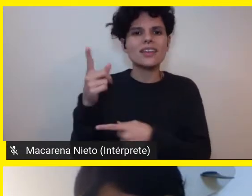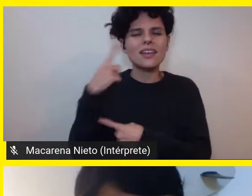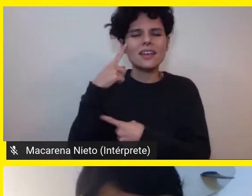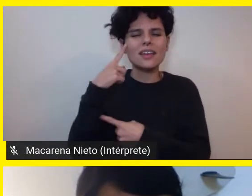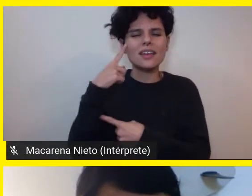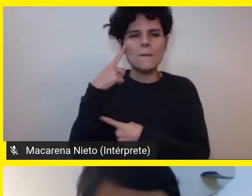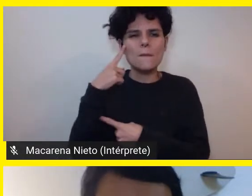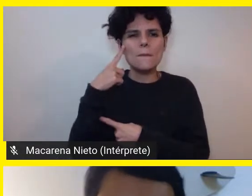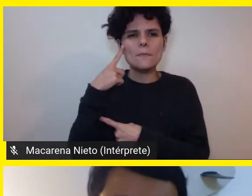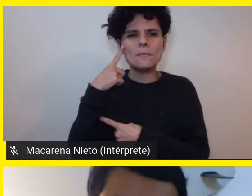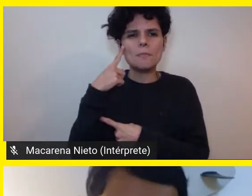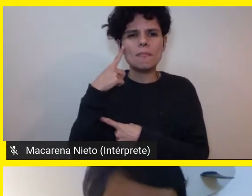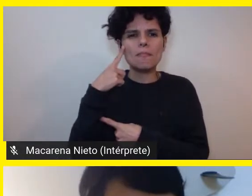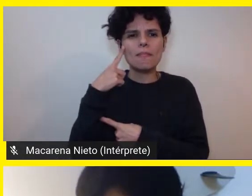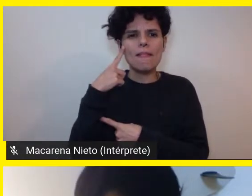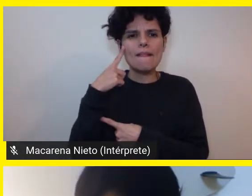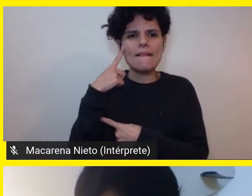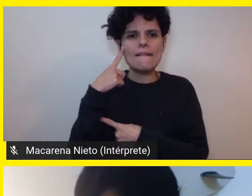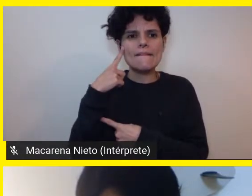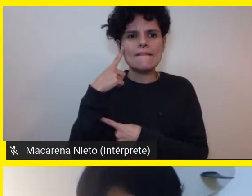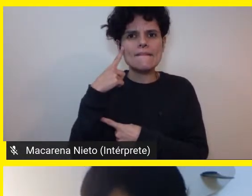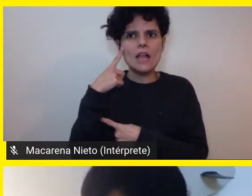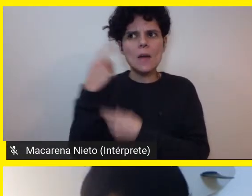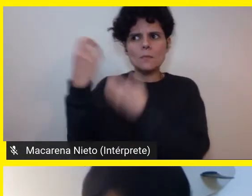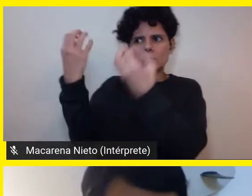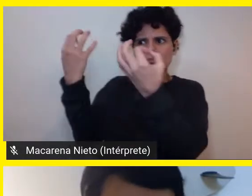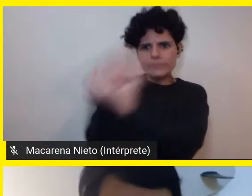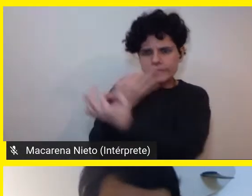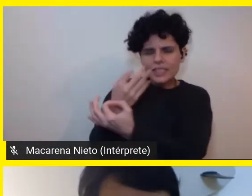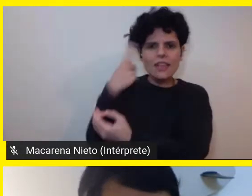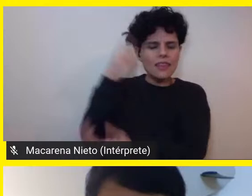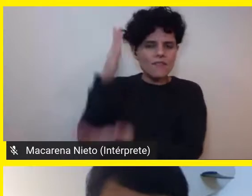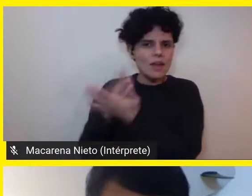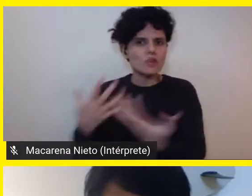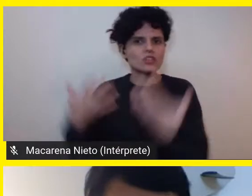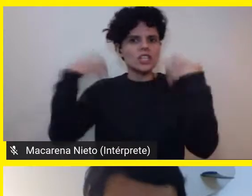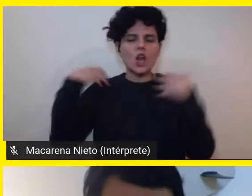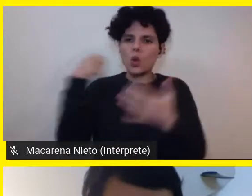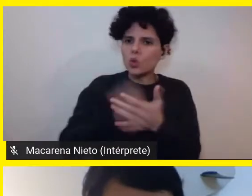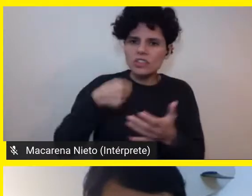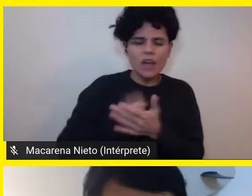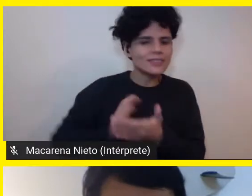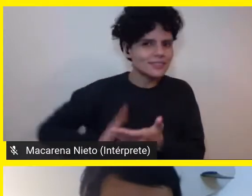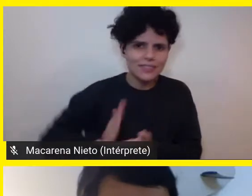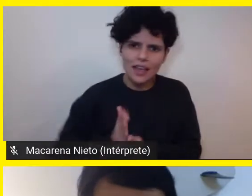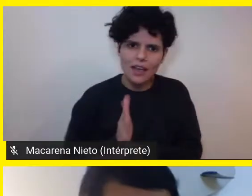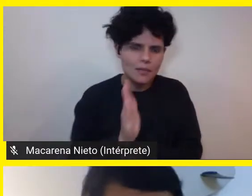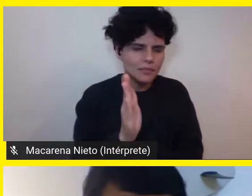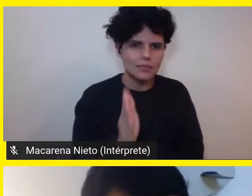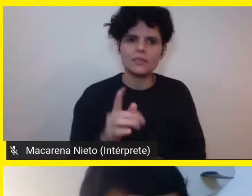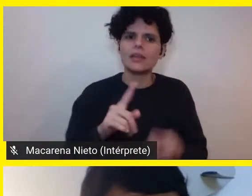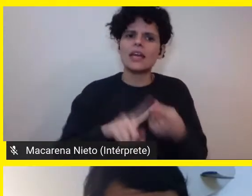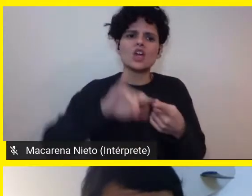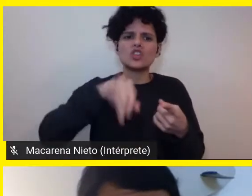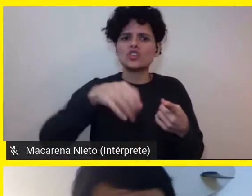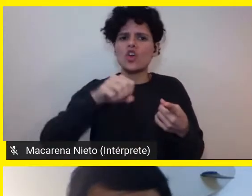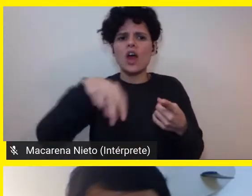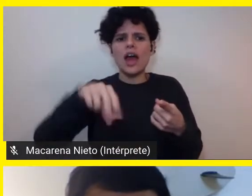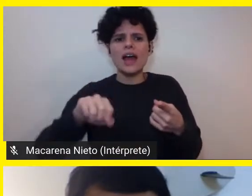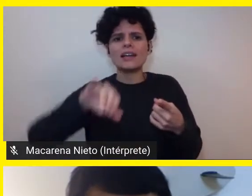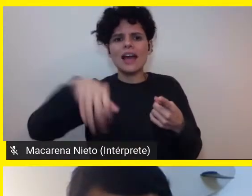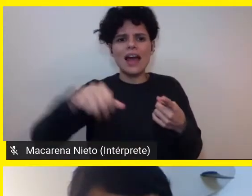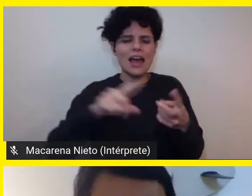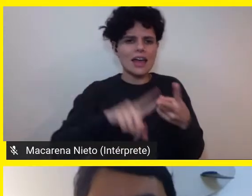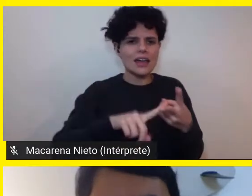históricos que somos, de que hay que dar esa lucha constantemente. Aidé es una de ellas, Alicia Lira, Joan Jara, Ángela Geria, que hoy día